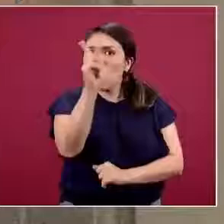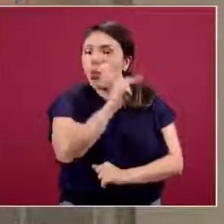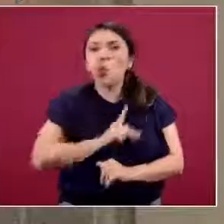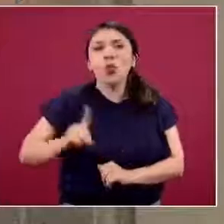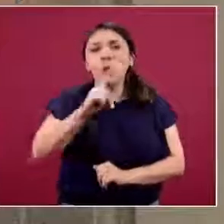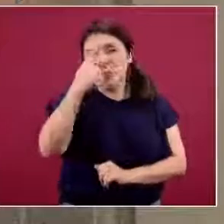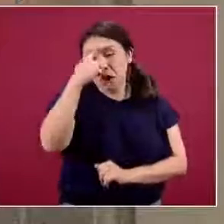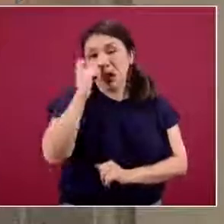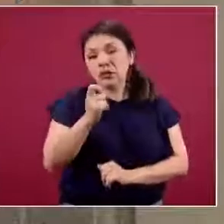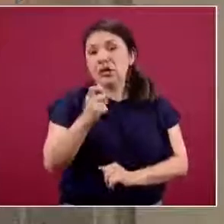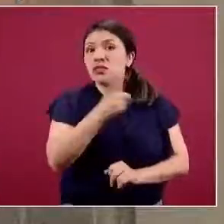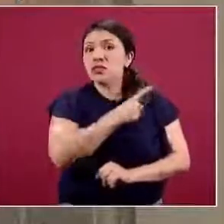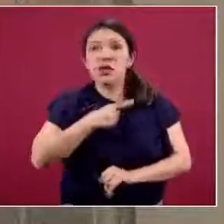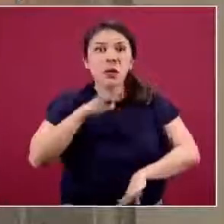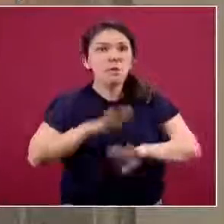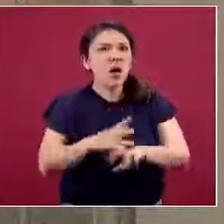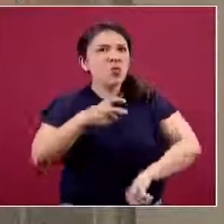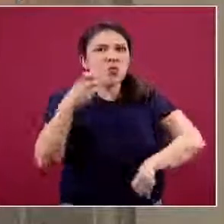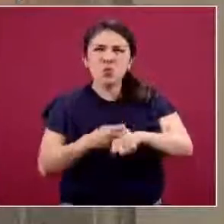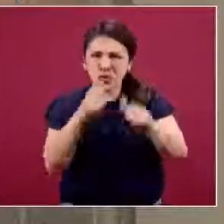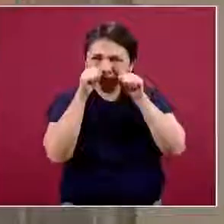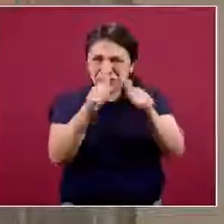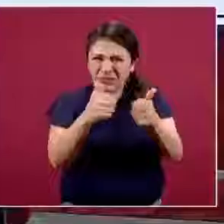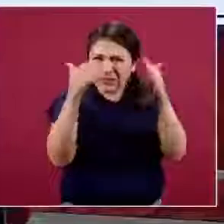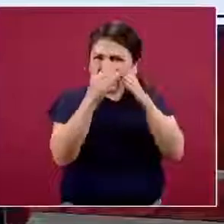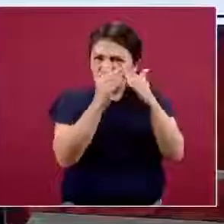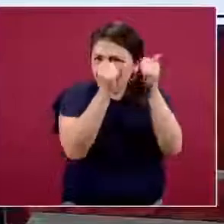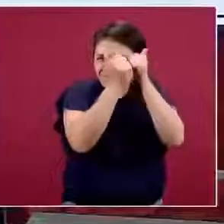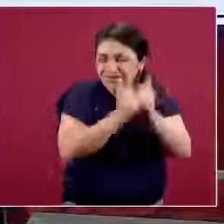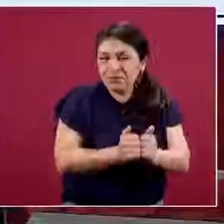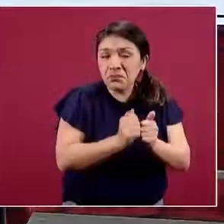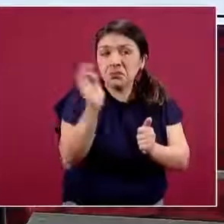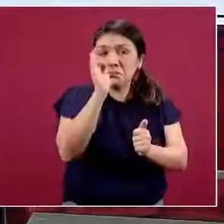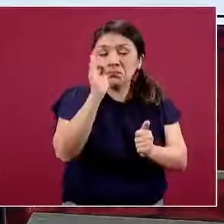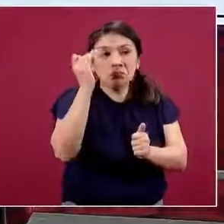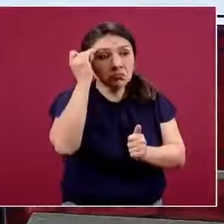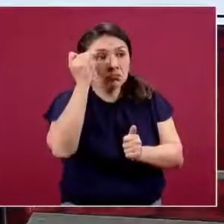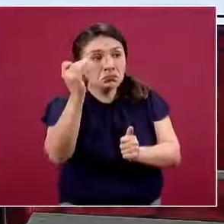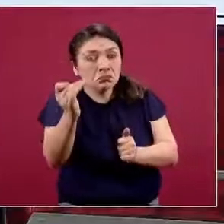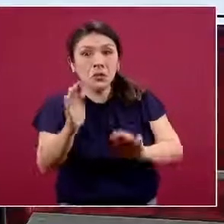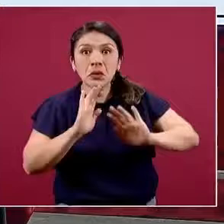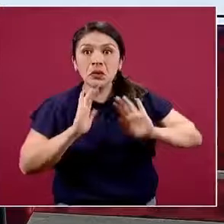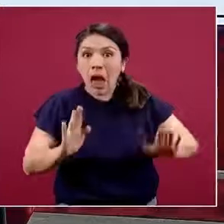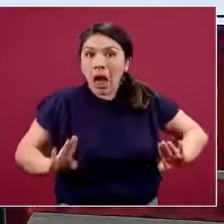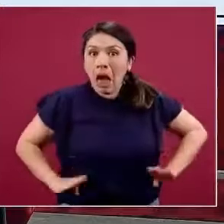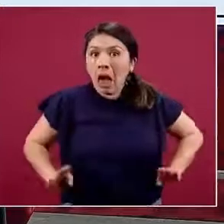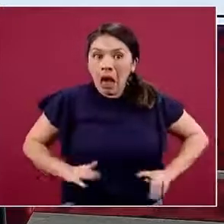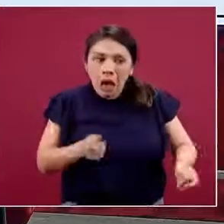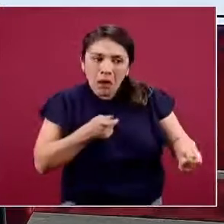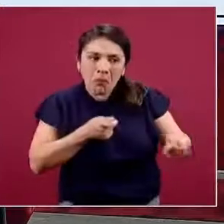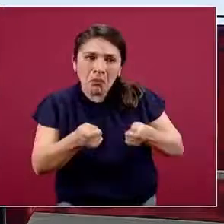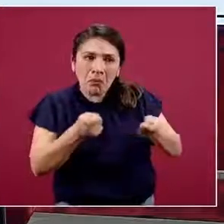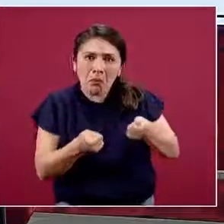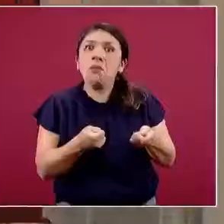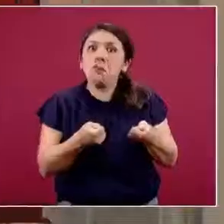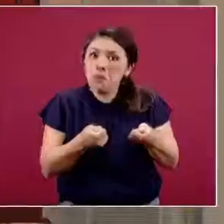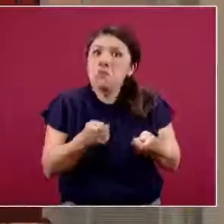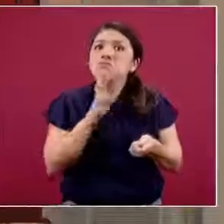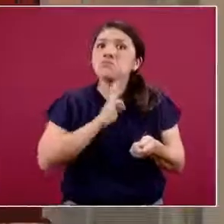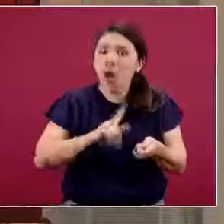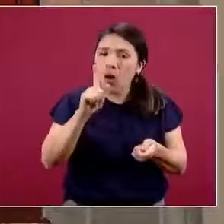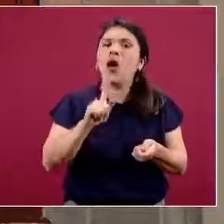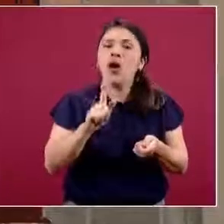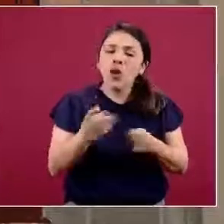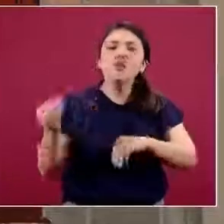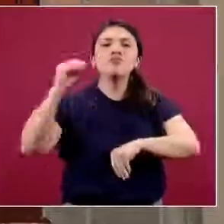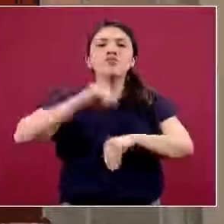intensidad para las 32 entidades federativas, pero una vez que logró sus objetivos, entonces vino la